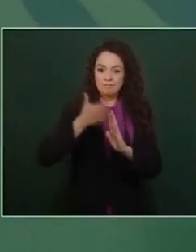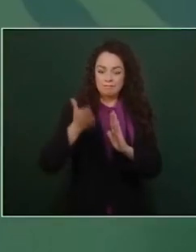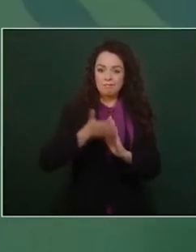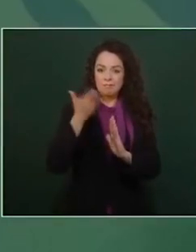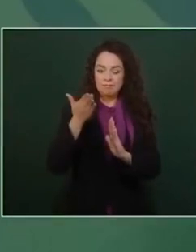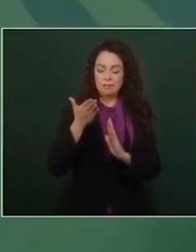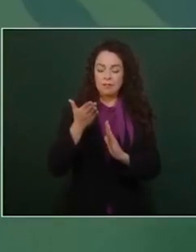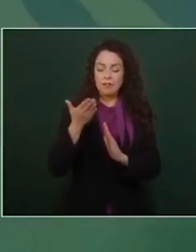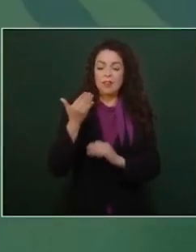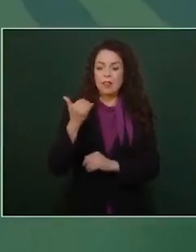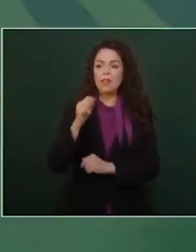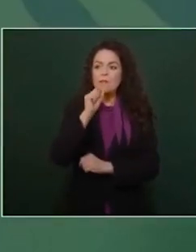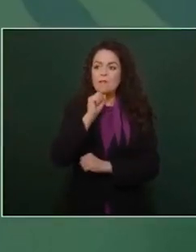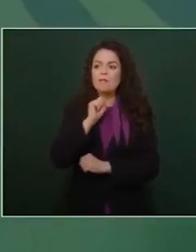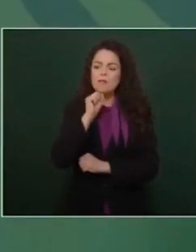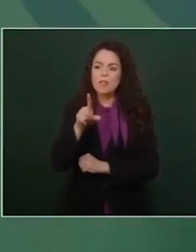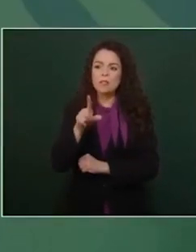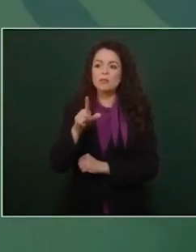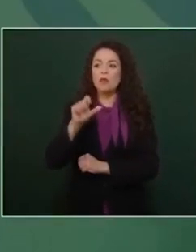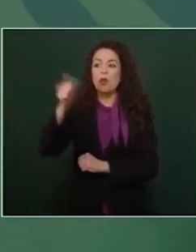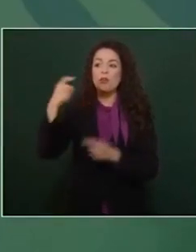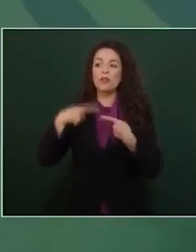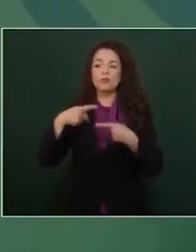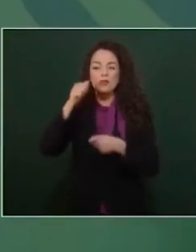que nos fuera mal.